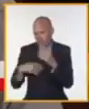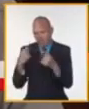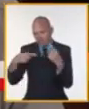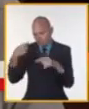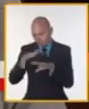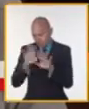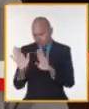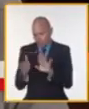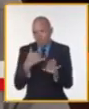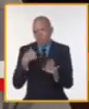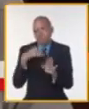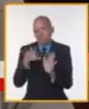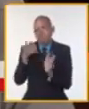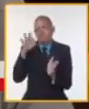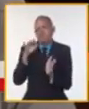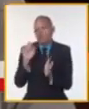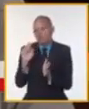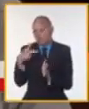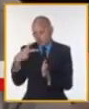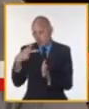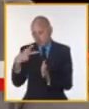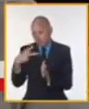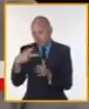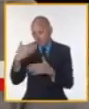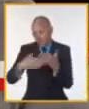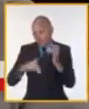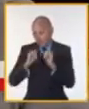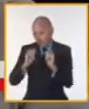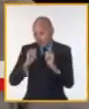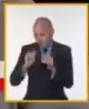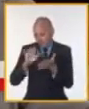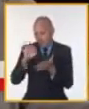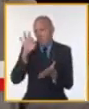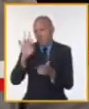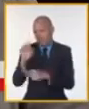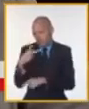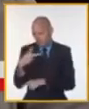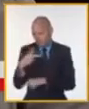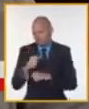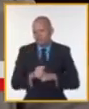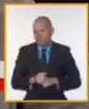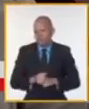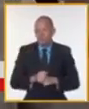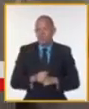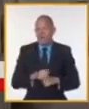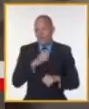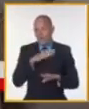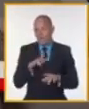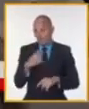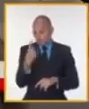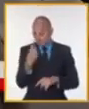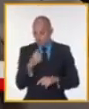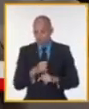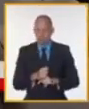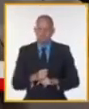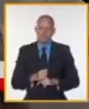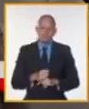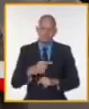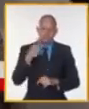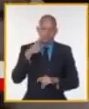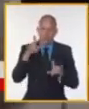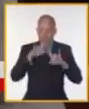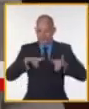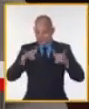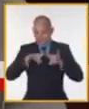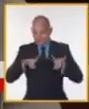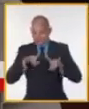informe. Uno es el estudio sociopolítico del CESPO en las universidades del país con jóvenes, que aunque en